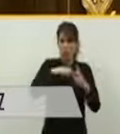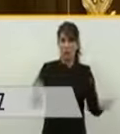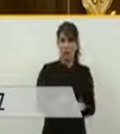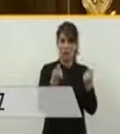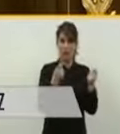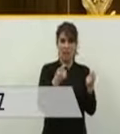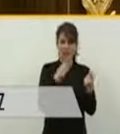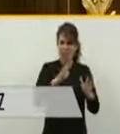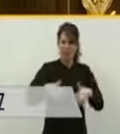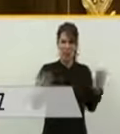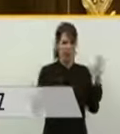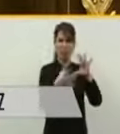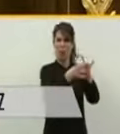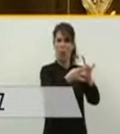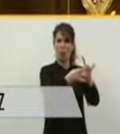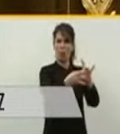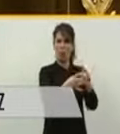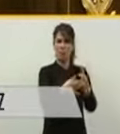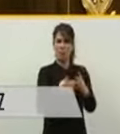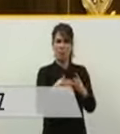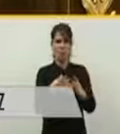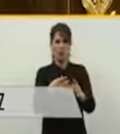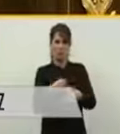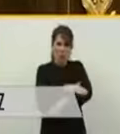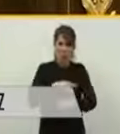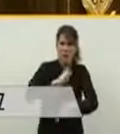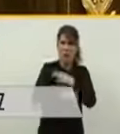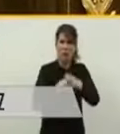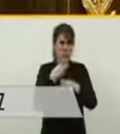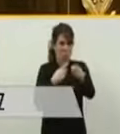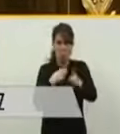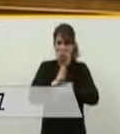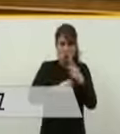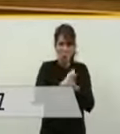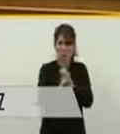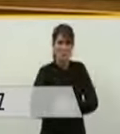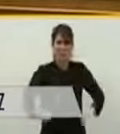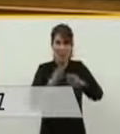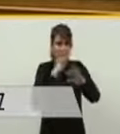los aliados de un gobierno del cambio. No lo entendemos porque ellos no han cambiado. Ellos no han cambiado.